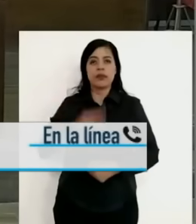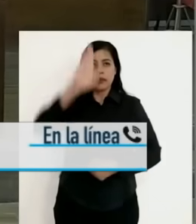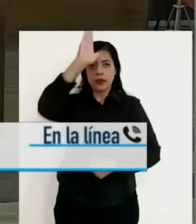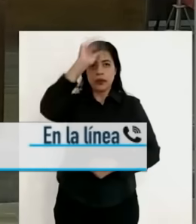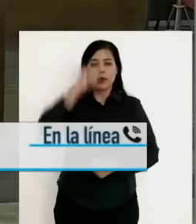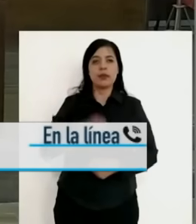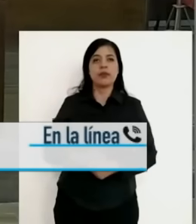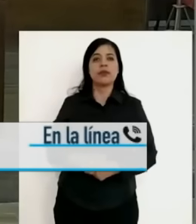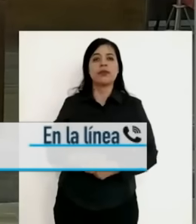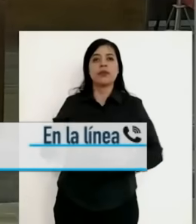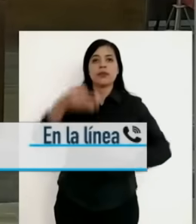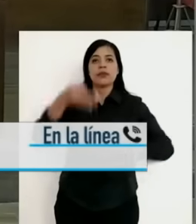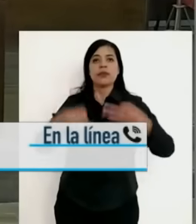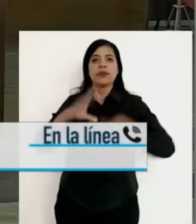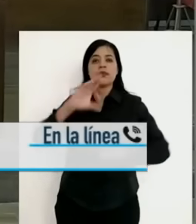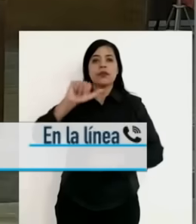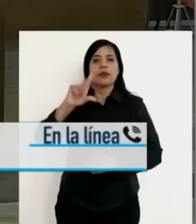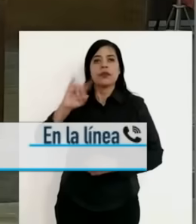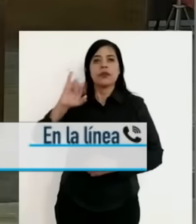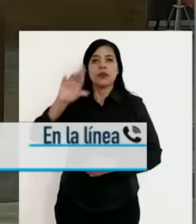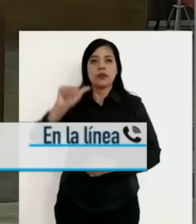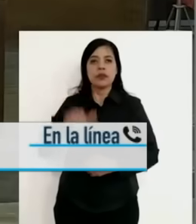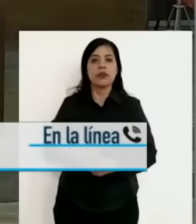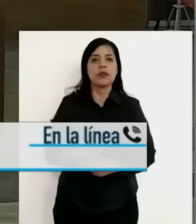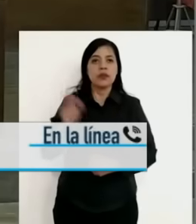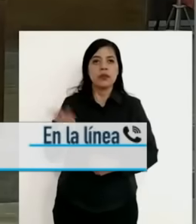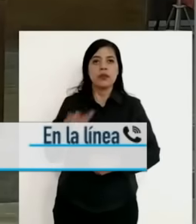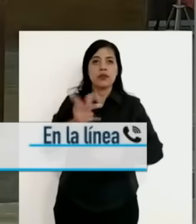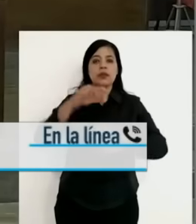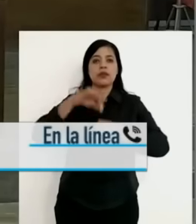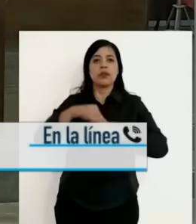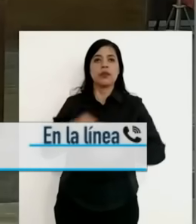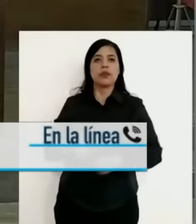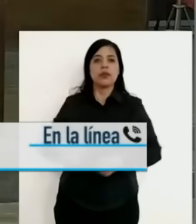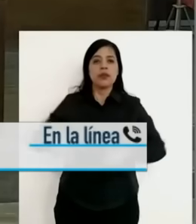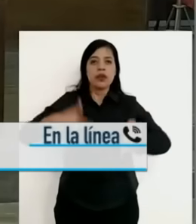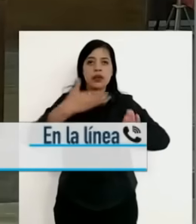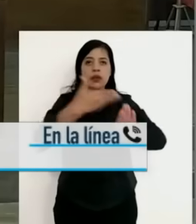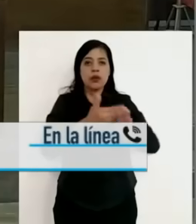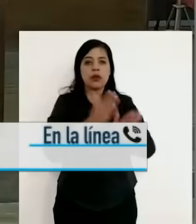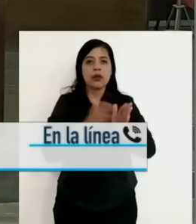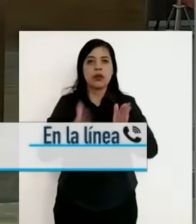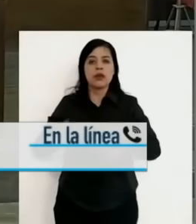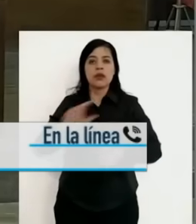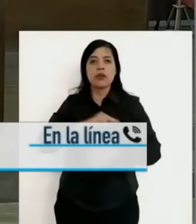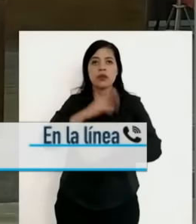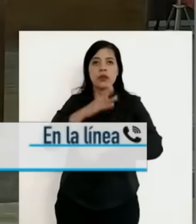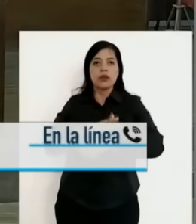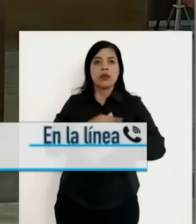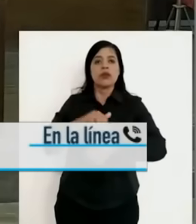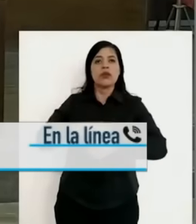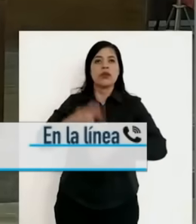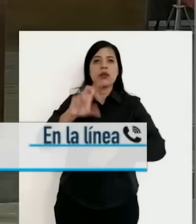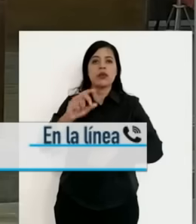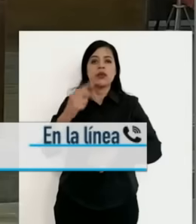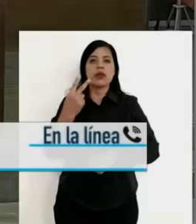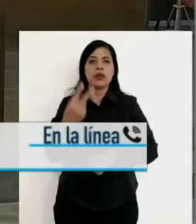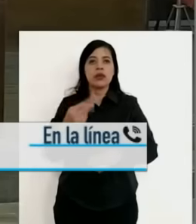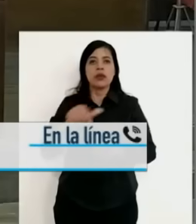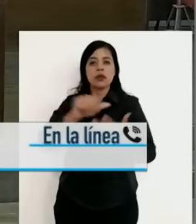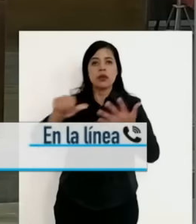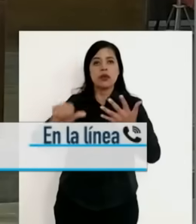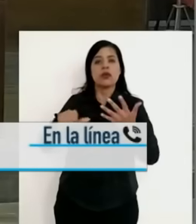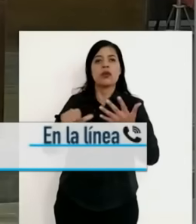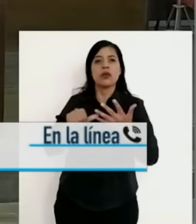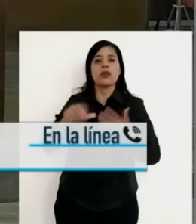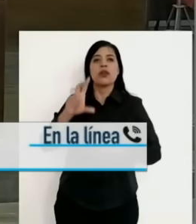a nuestros reglamentos y a otras normativas, ya sea internas o externas, que por eso hizo